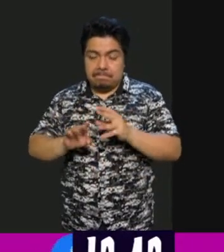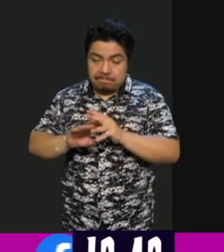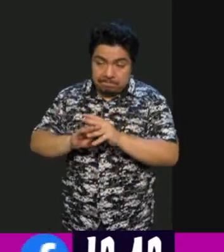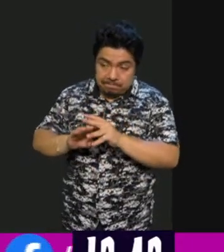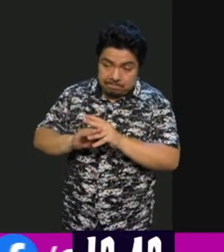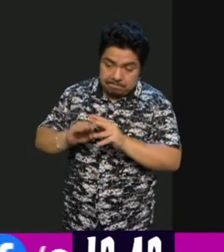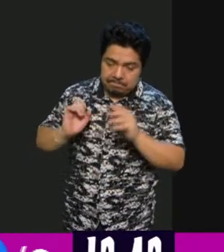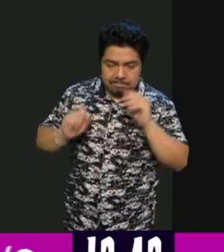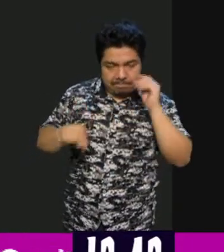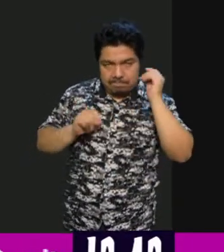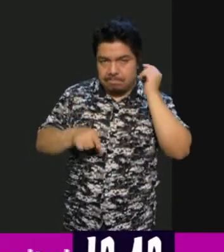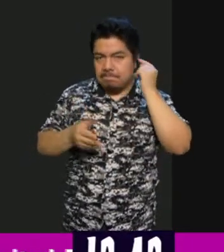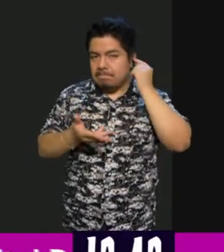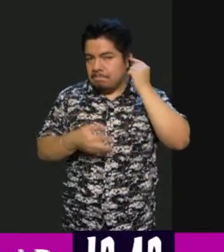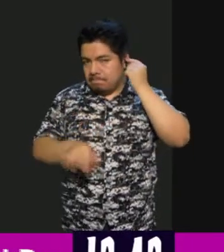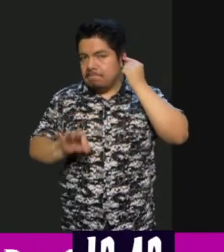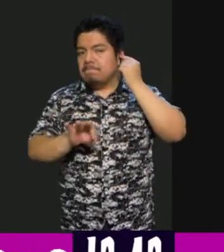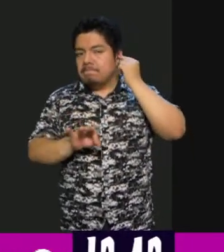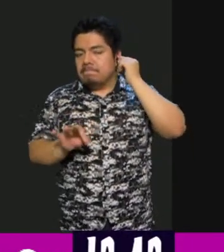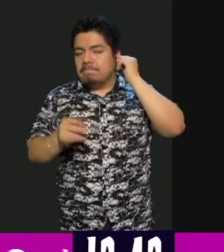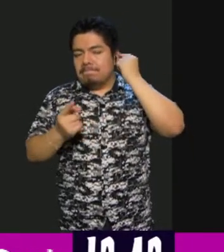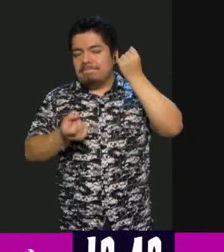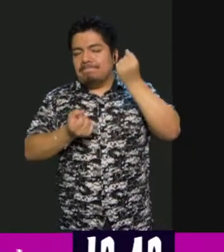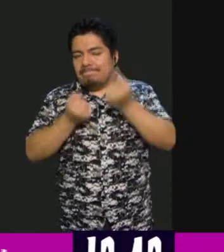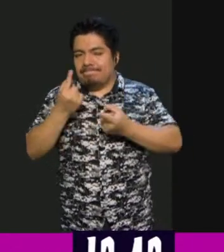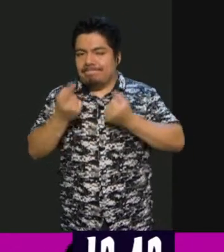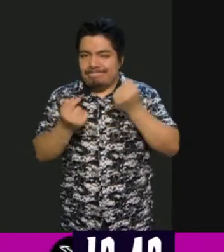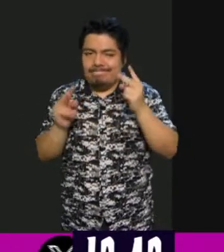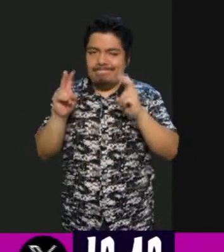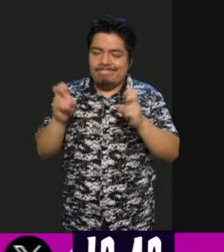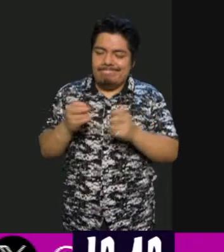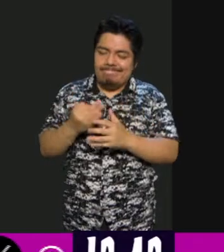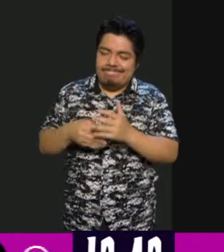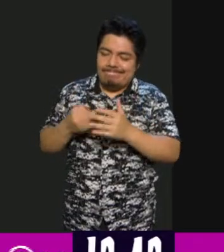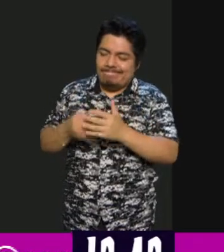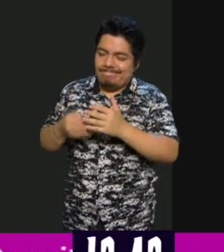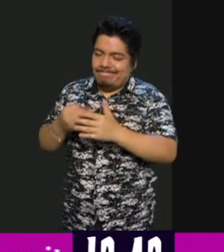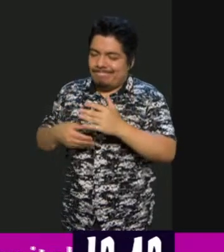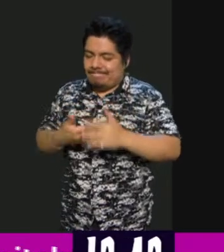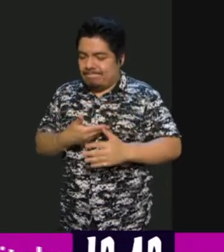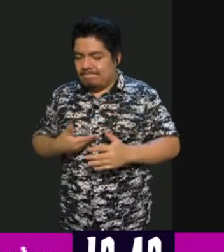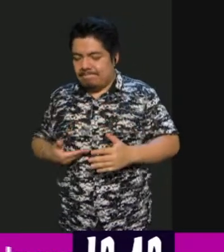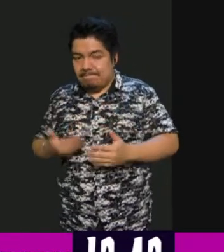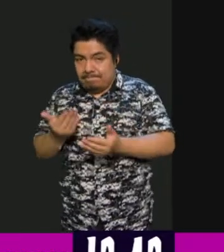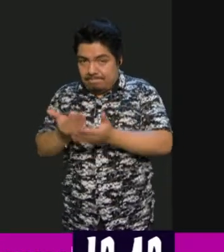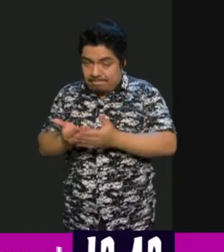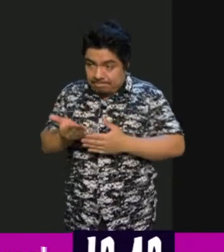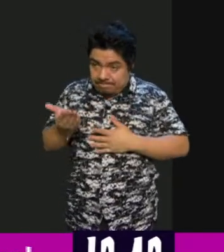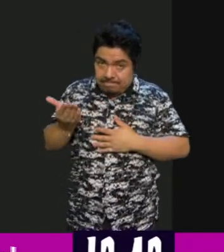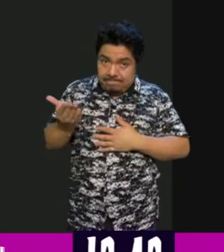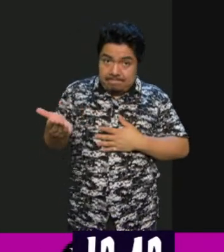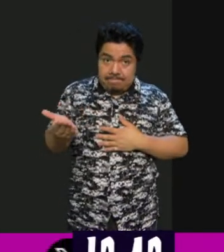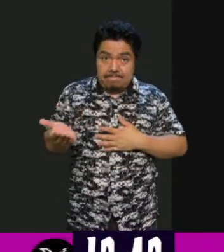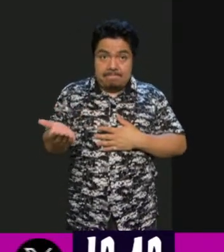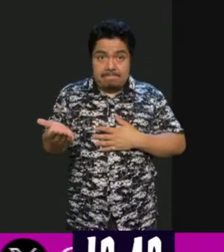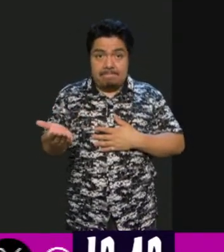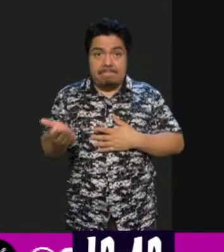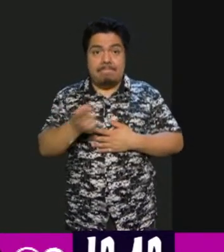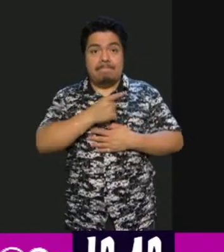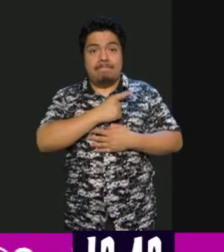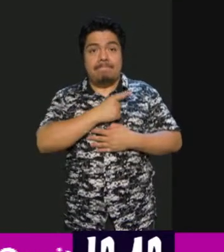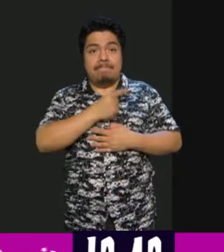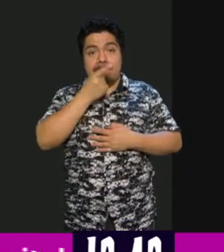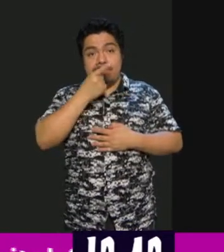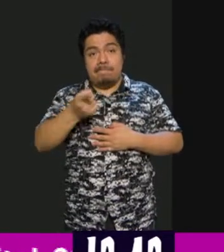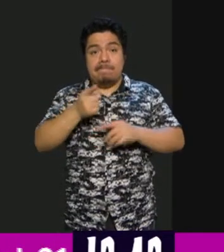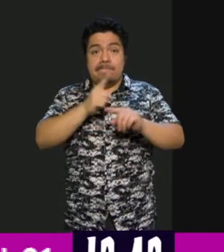es muy importante, se quedaron ahí temas en el tintero con el presidente que yo le planteé. En este sentido, quiero decirte que, bueno,